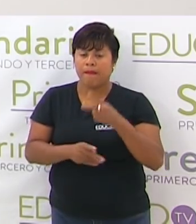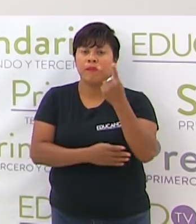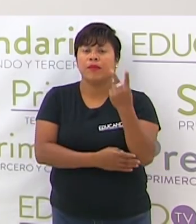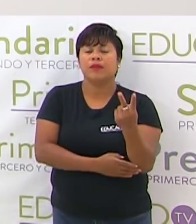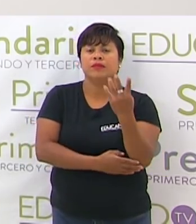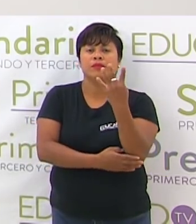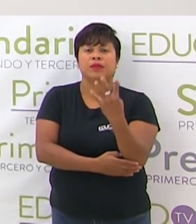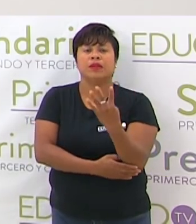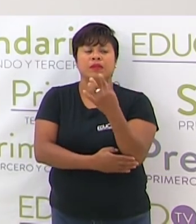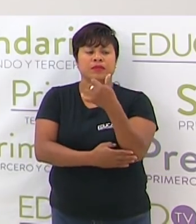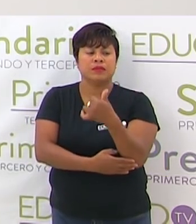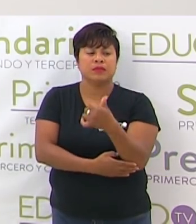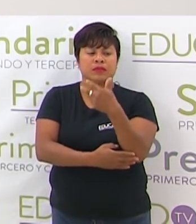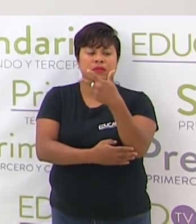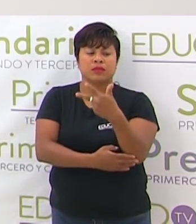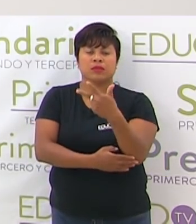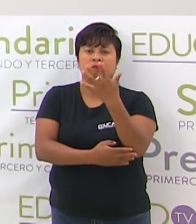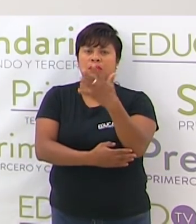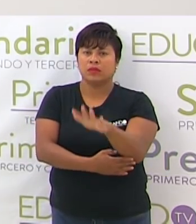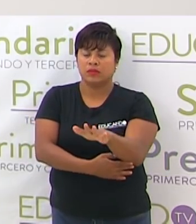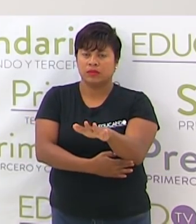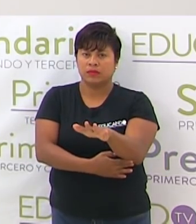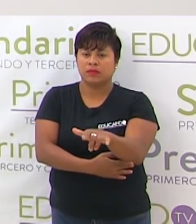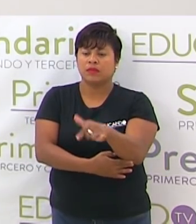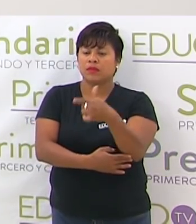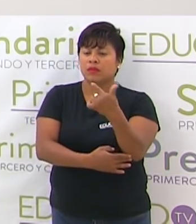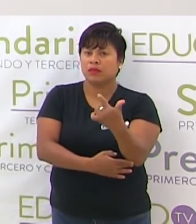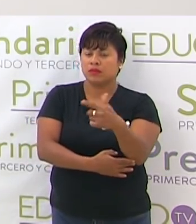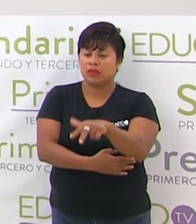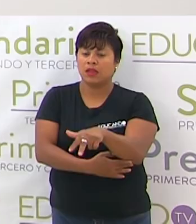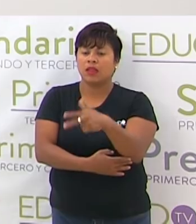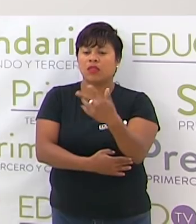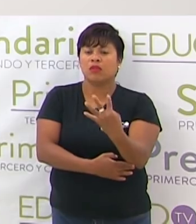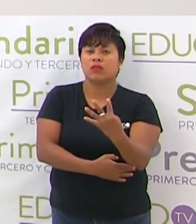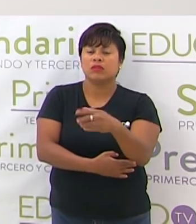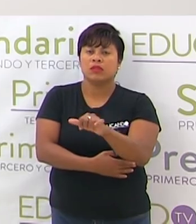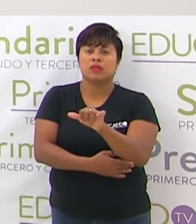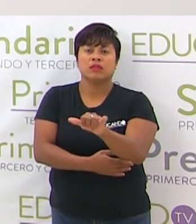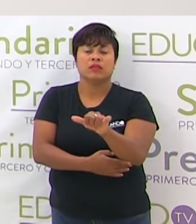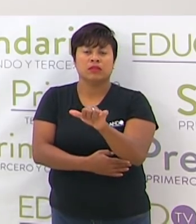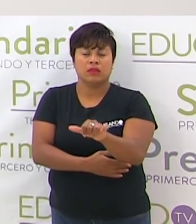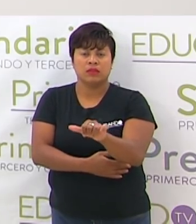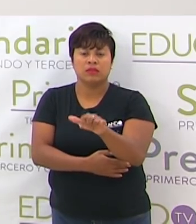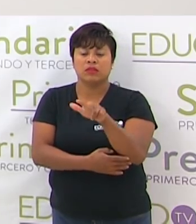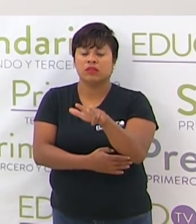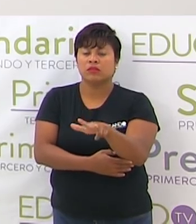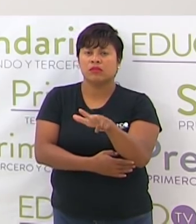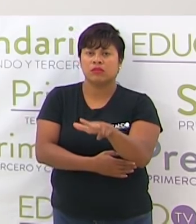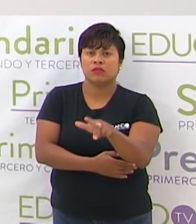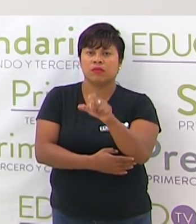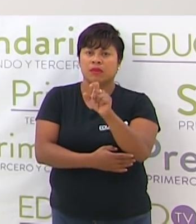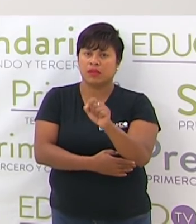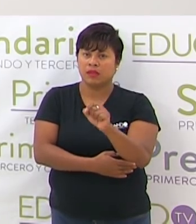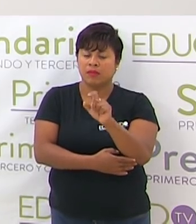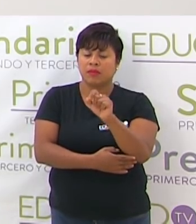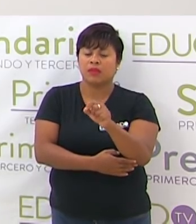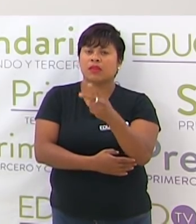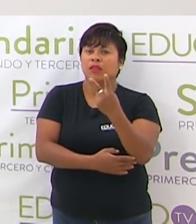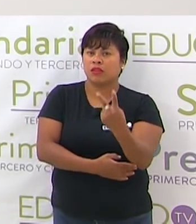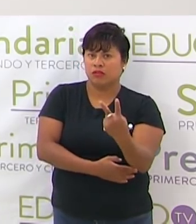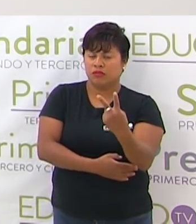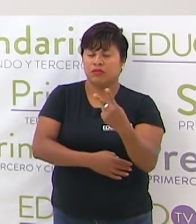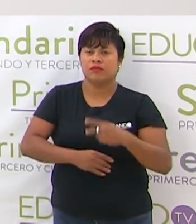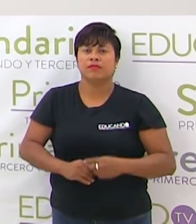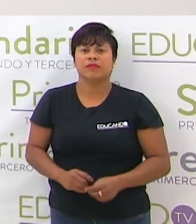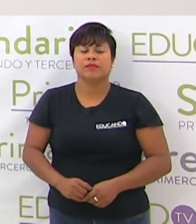hacemos 2, 4, 6, 8, 10, 12, 14, 16, 18,